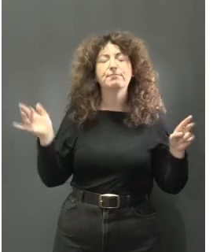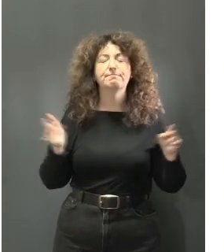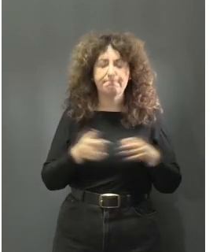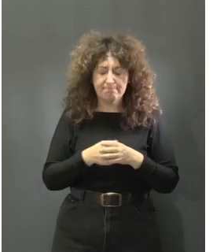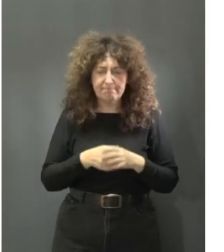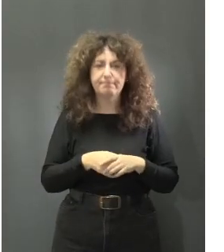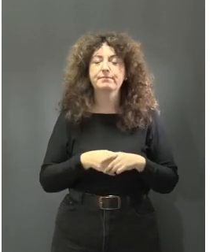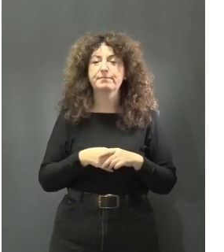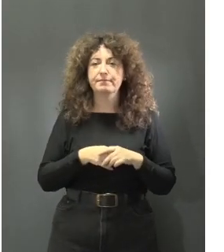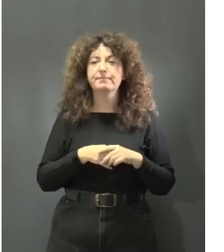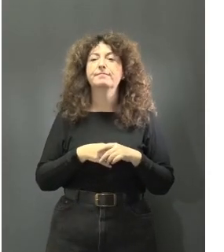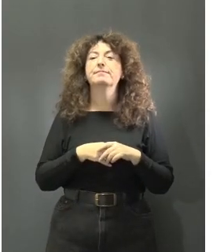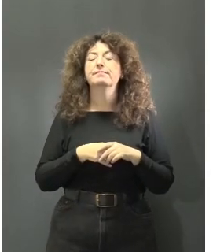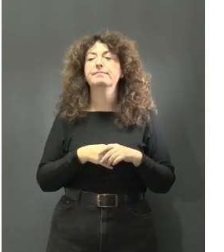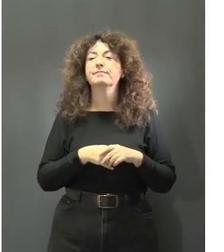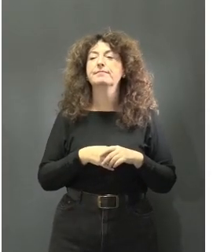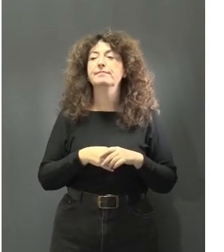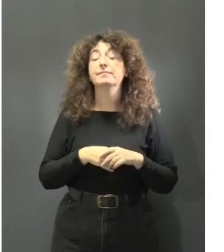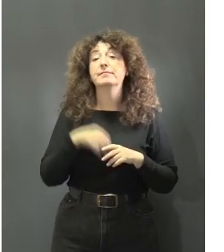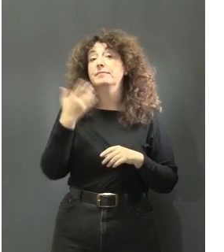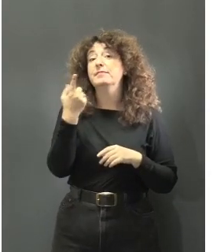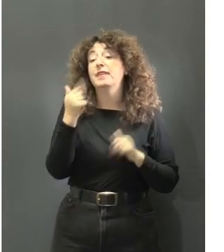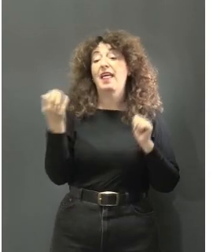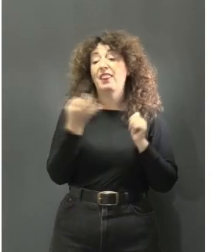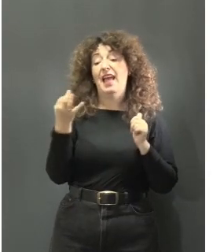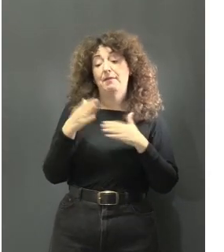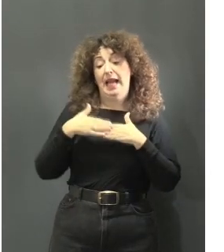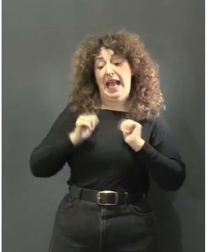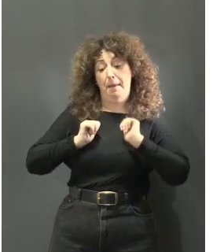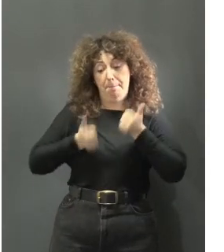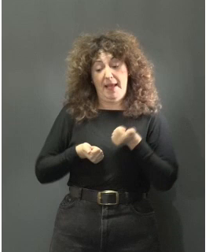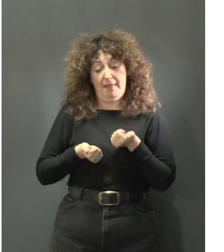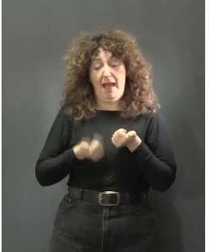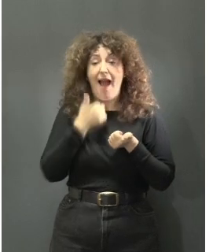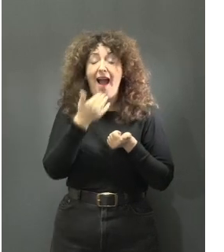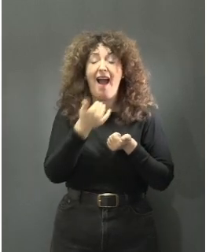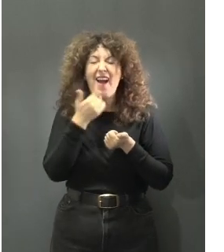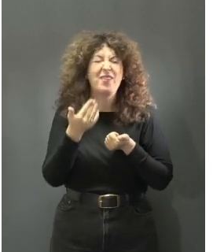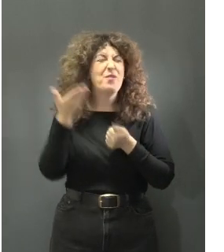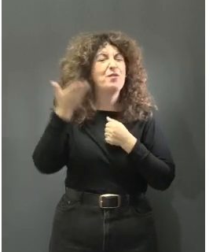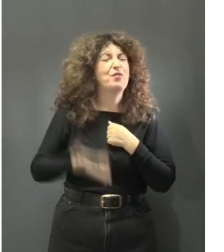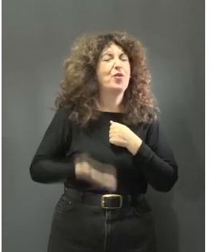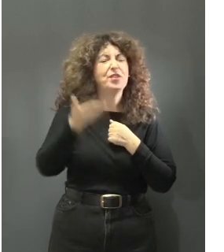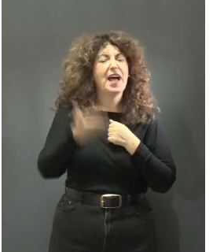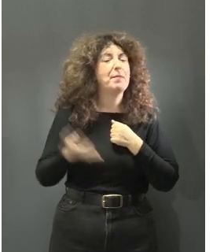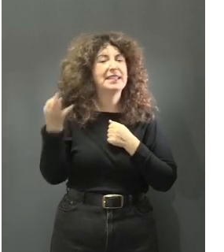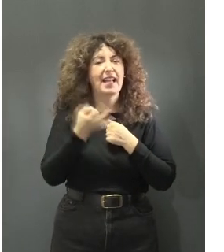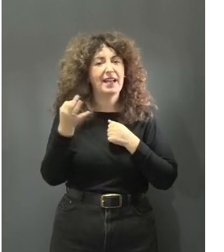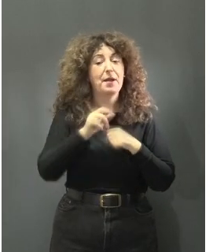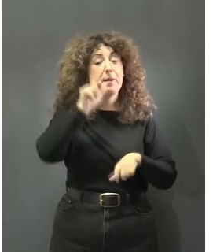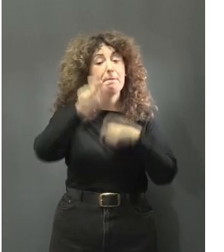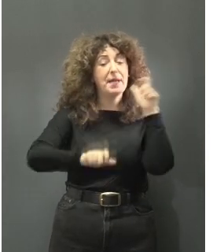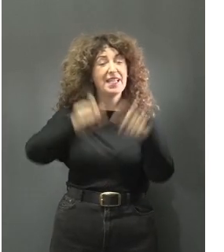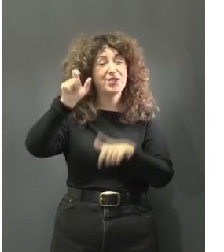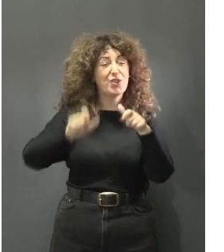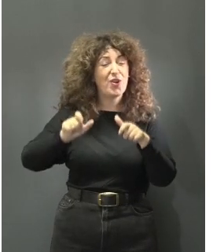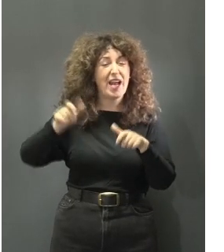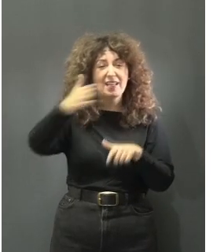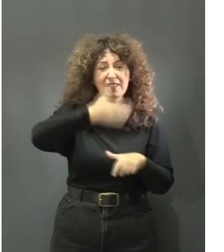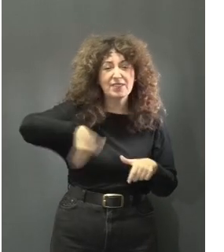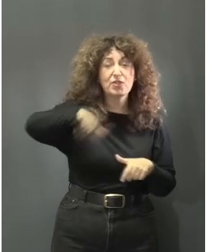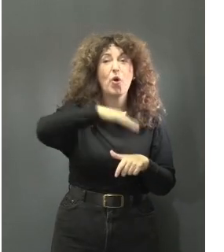todo, por algo hay que empezar, y yo creo que es fundamental en todas las personas que tienen una atención